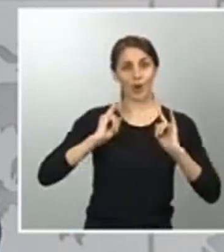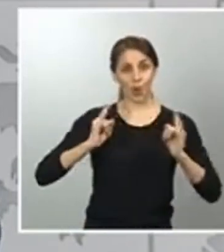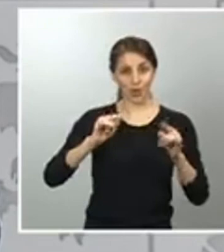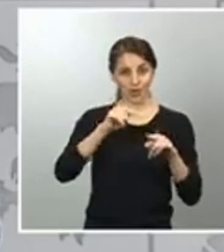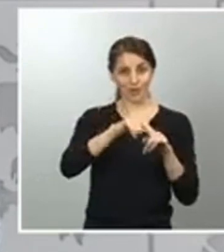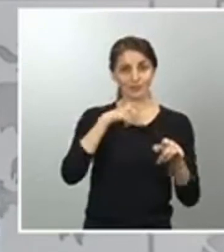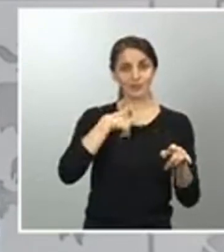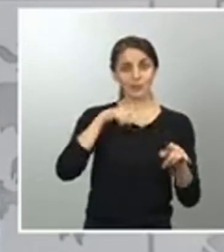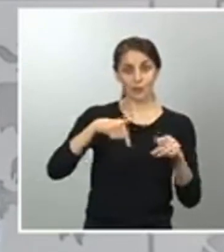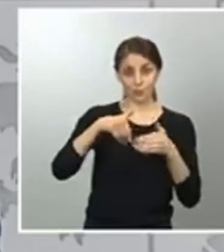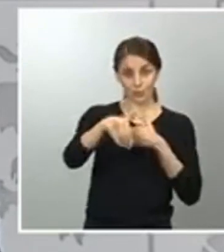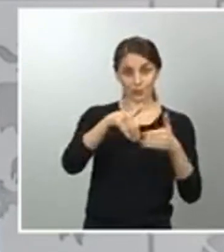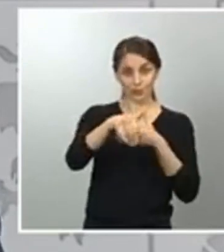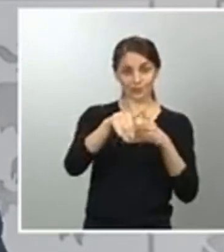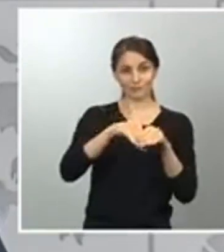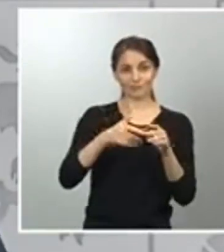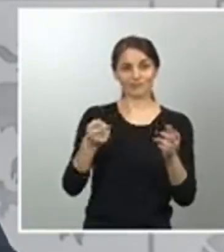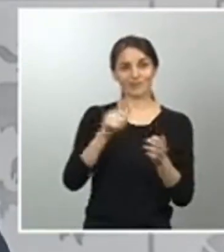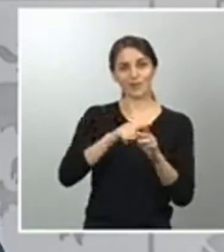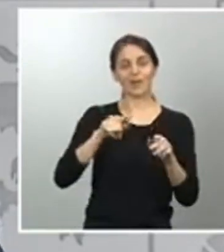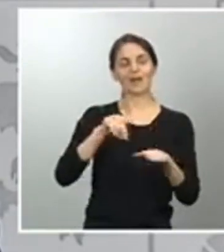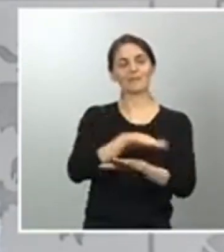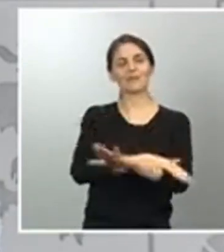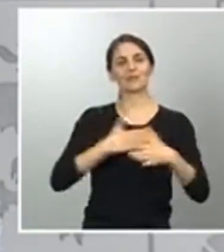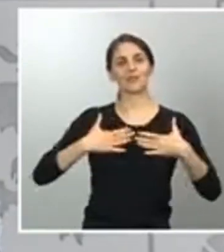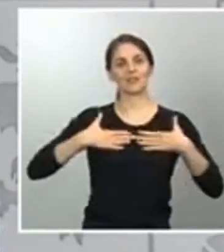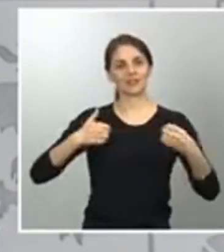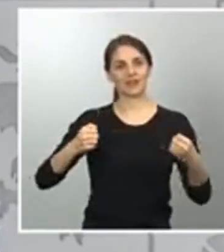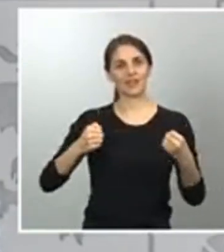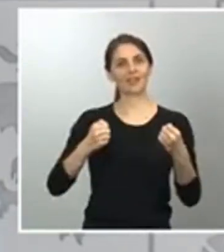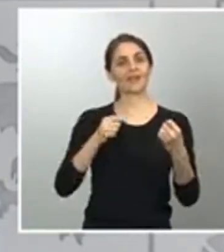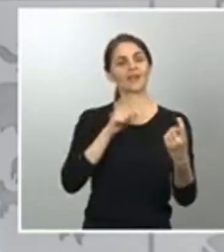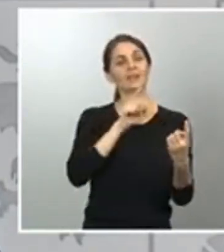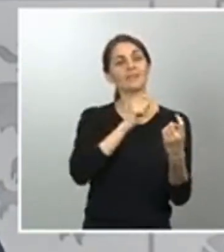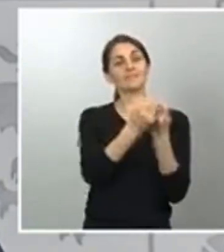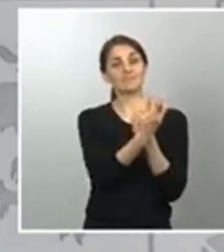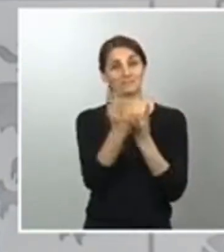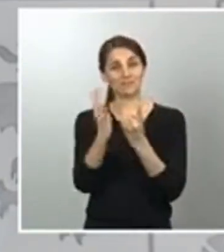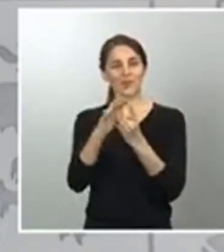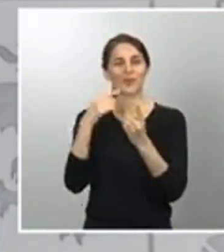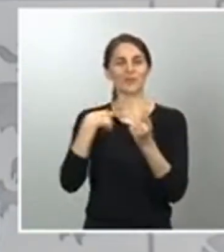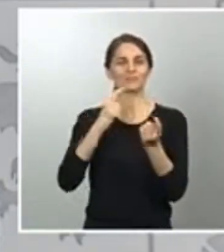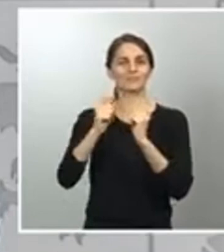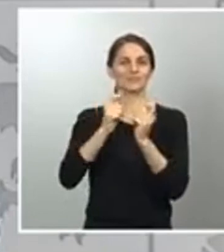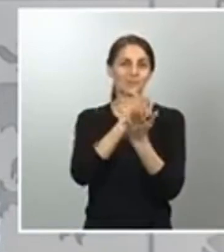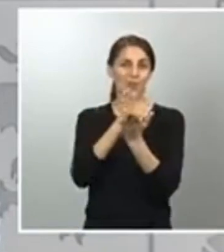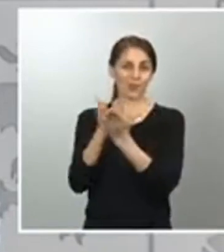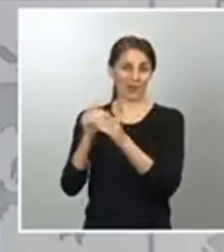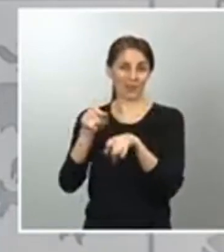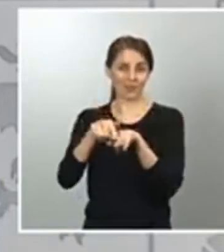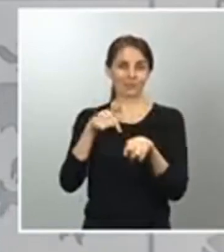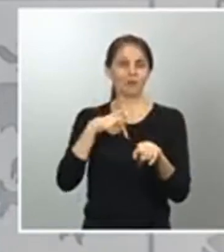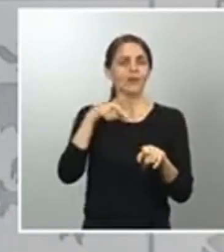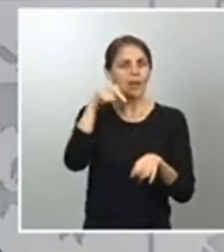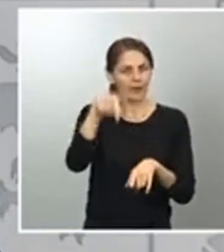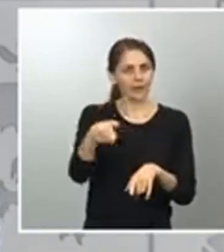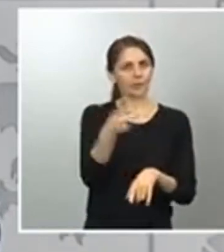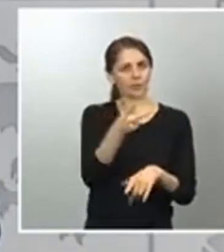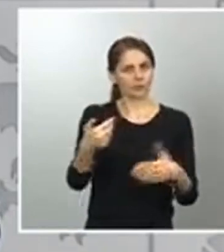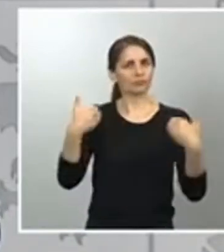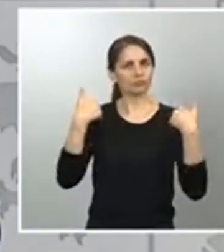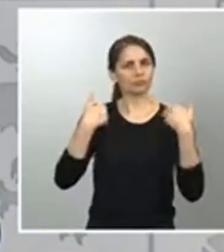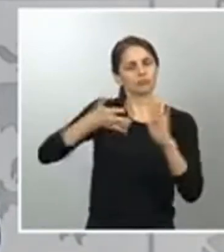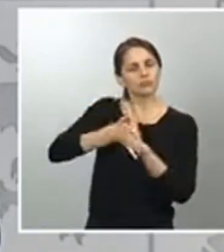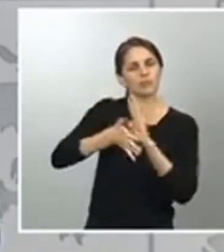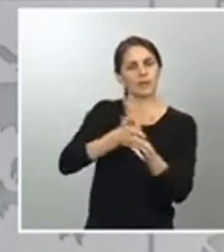de desescalada, y el ministro de Sanidad, para explicarles más en detalle los marcadores. Son marcadores que desde el punto de vista técnico y político ya han sido acordados por parte